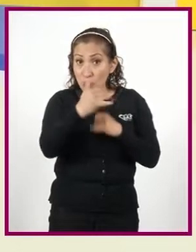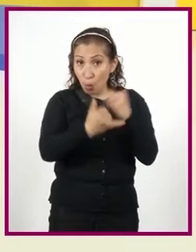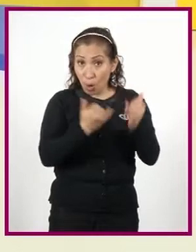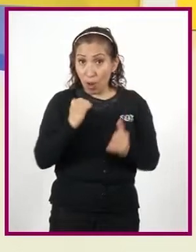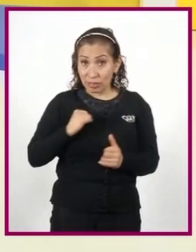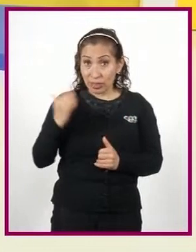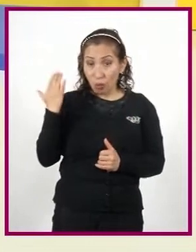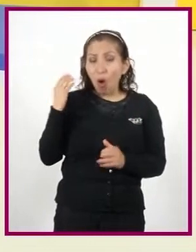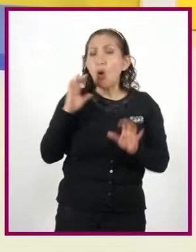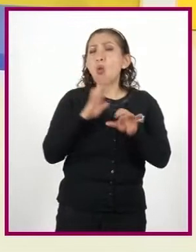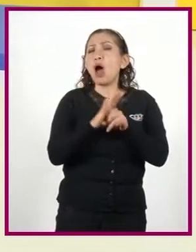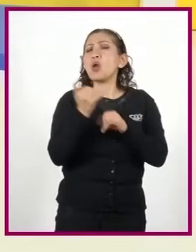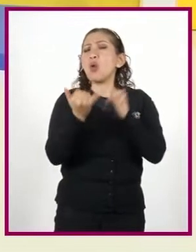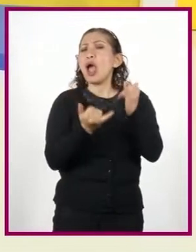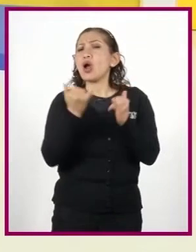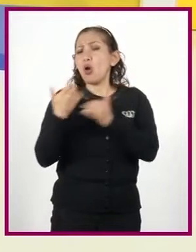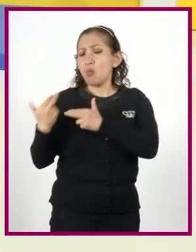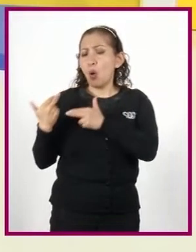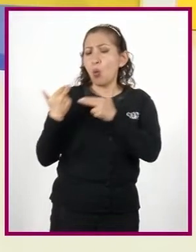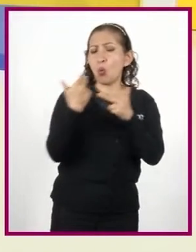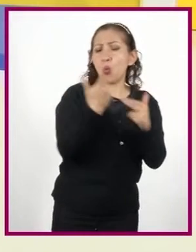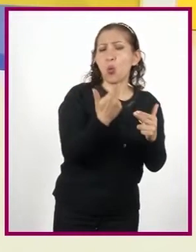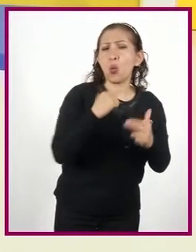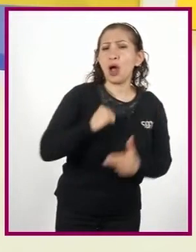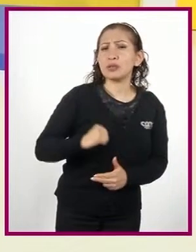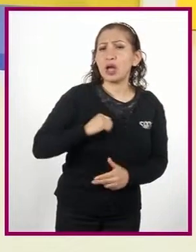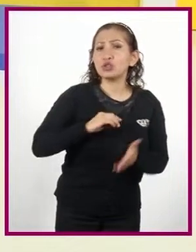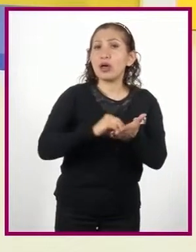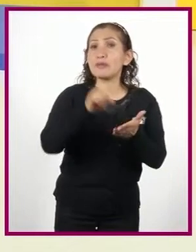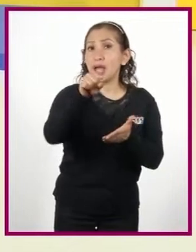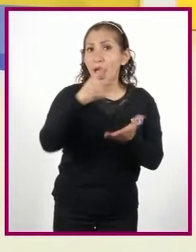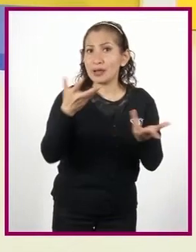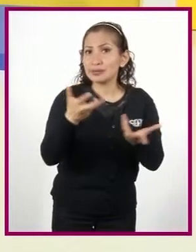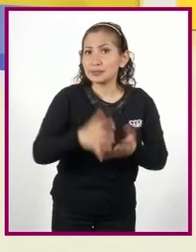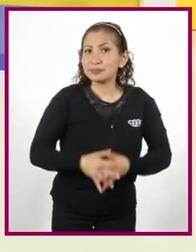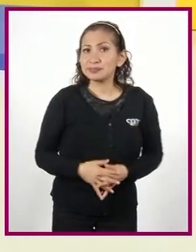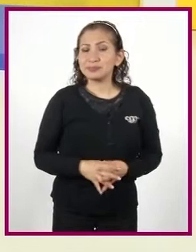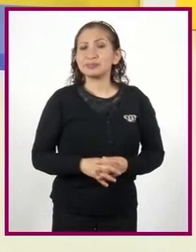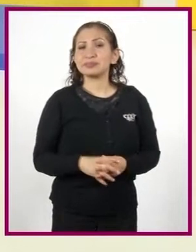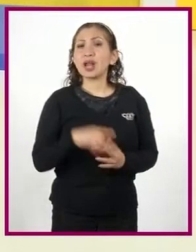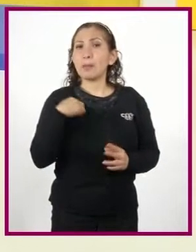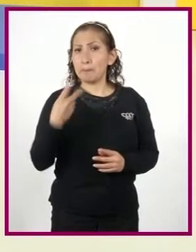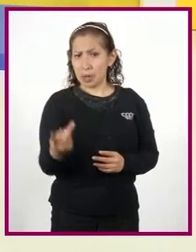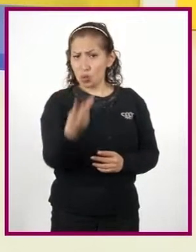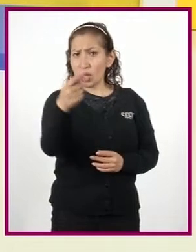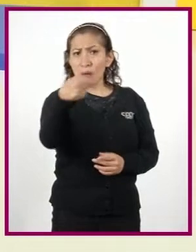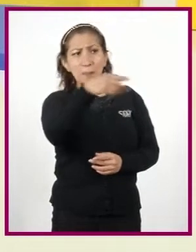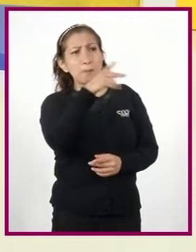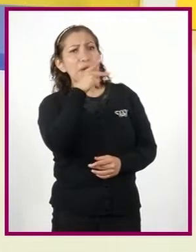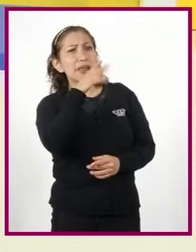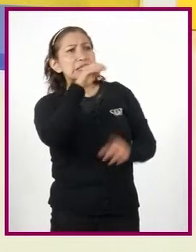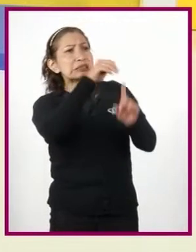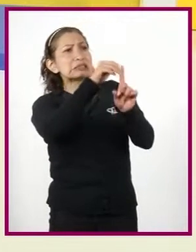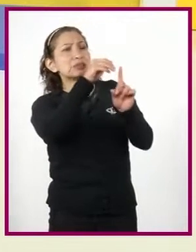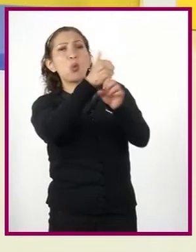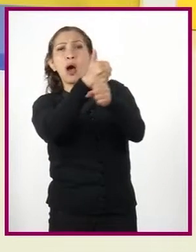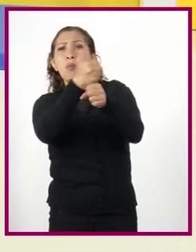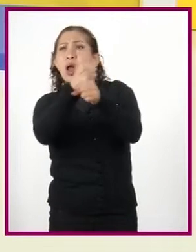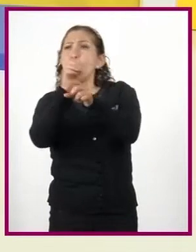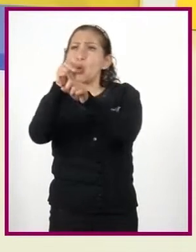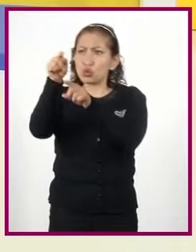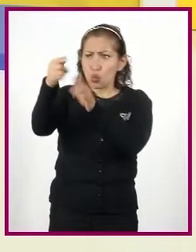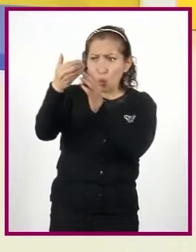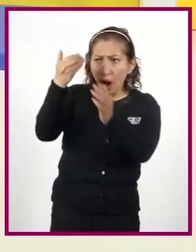juegos o qué otros juegos de herencia prehispánica se siguen practicando? Pregunten a sus padres o abuelos si